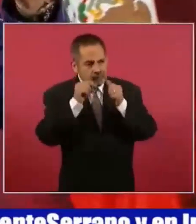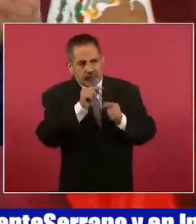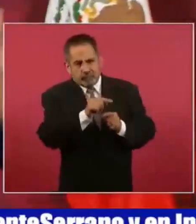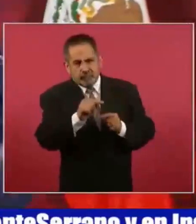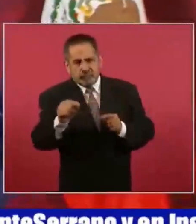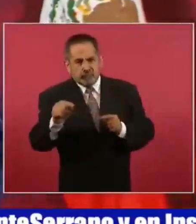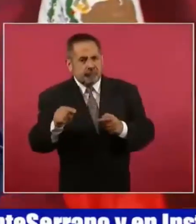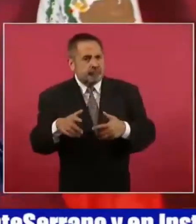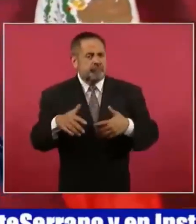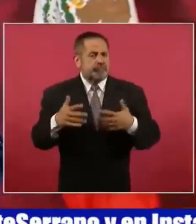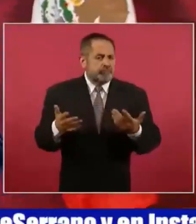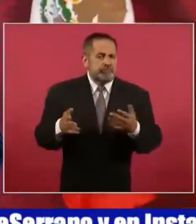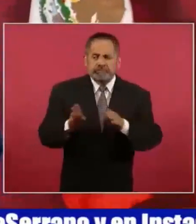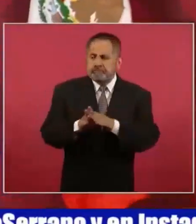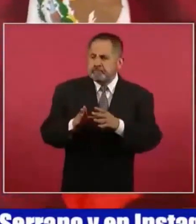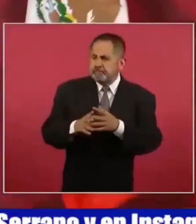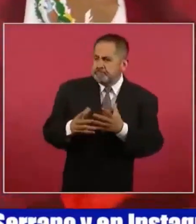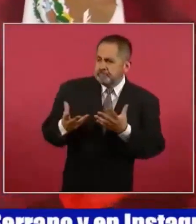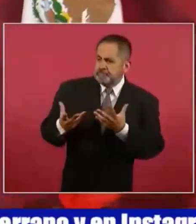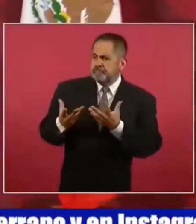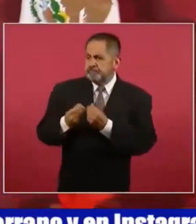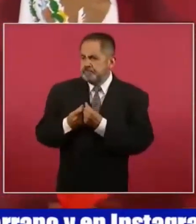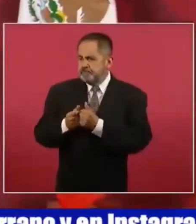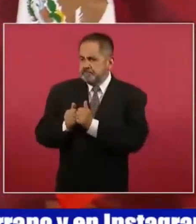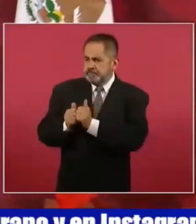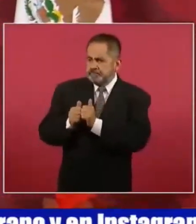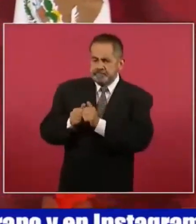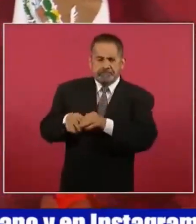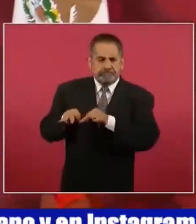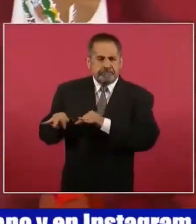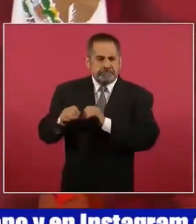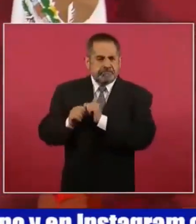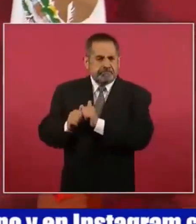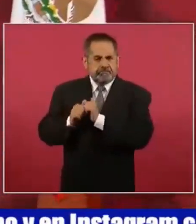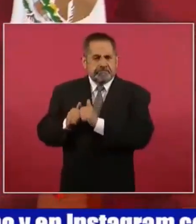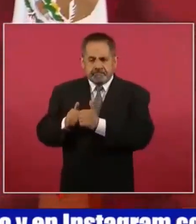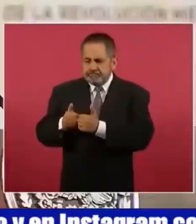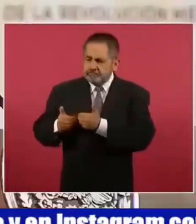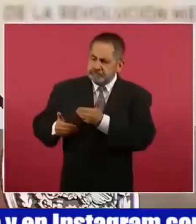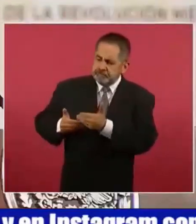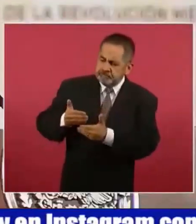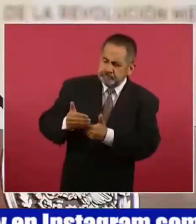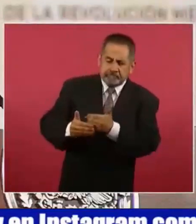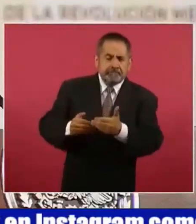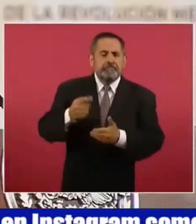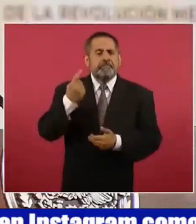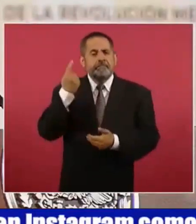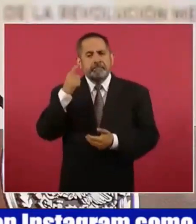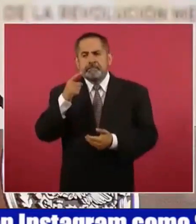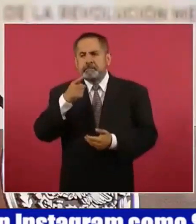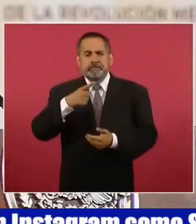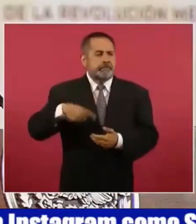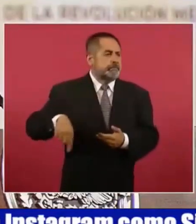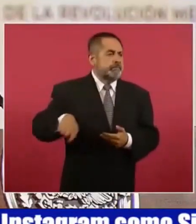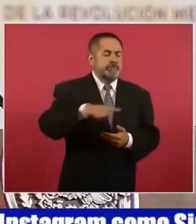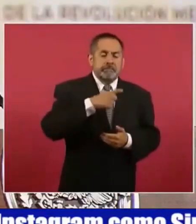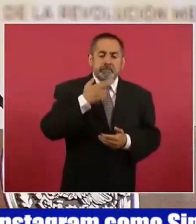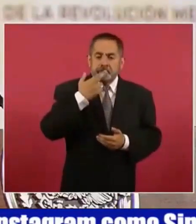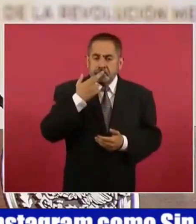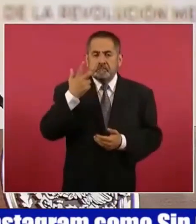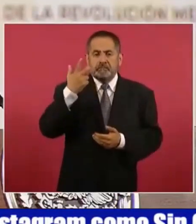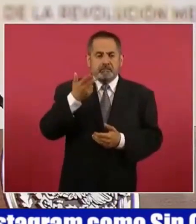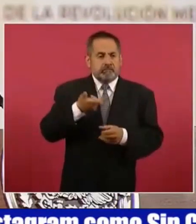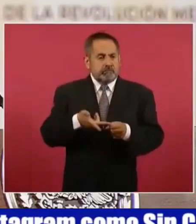presidente de Bolivia, Luis Arce. También la Comunidad del Caribe, que cuenta con 15 miembros, ha puesto en duda su participación por el